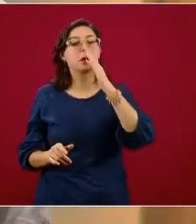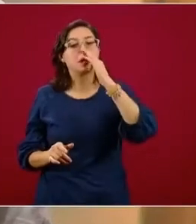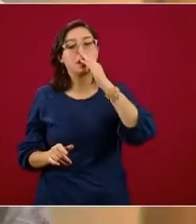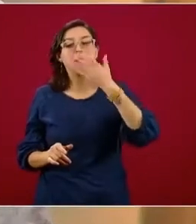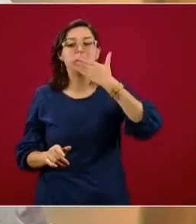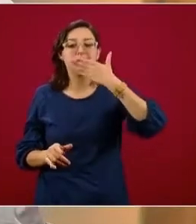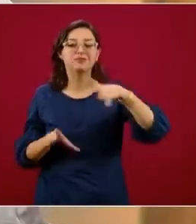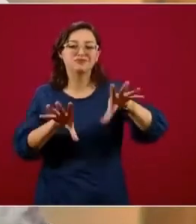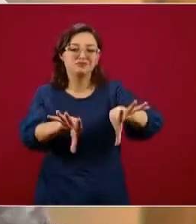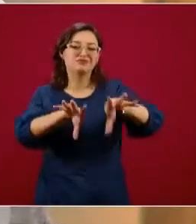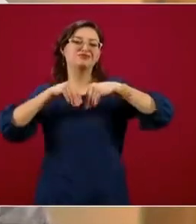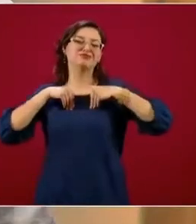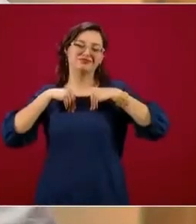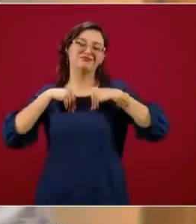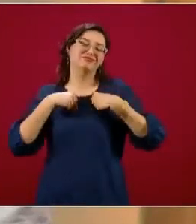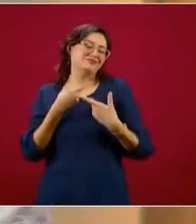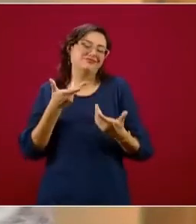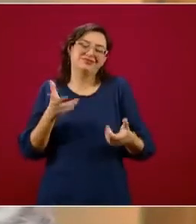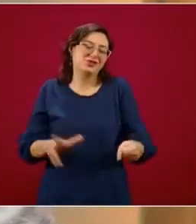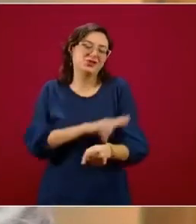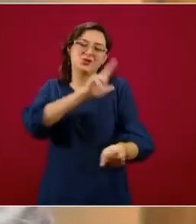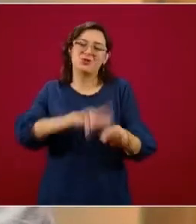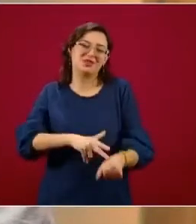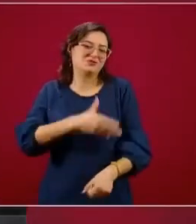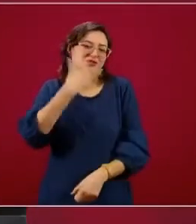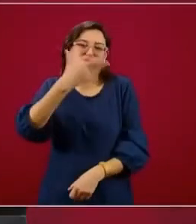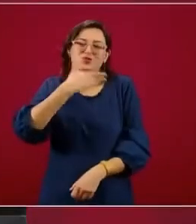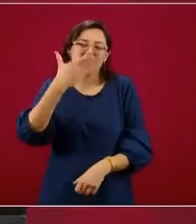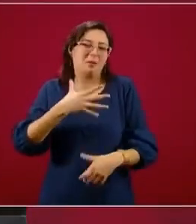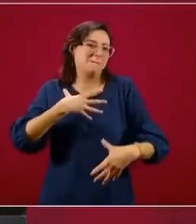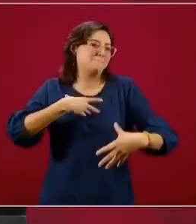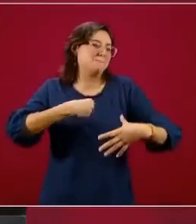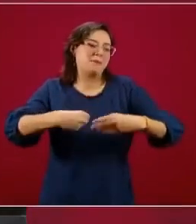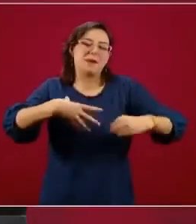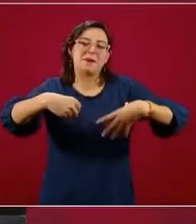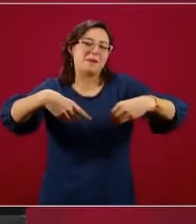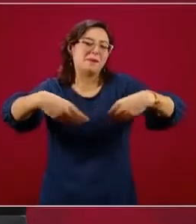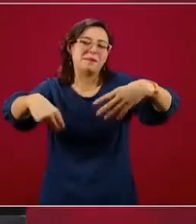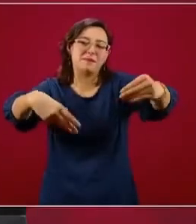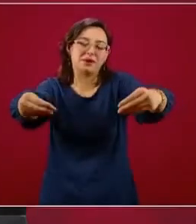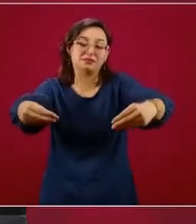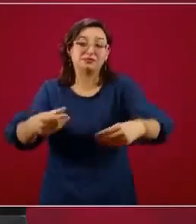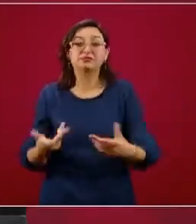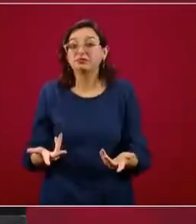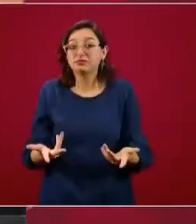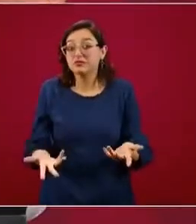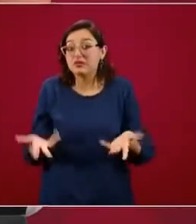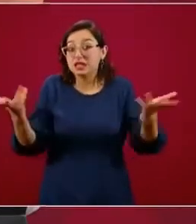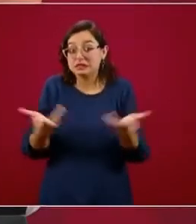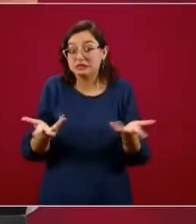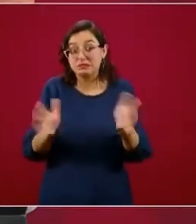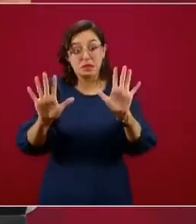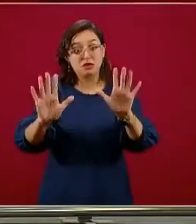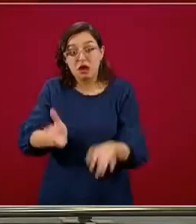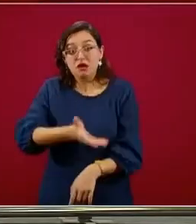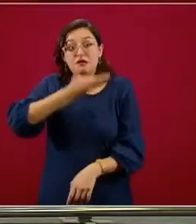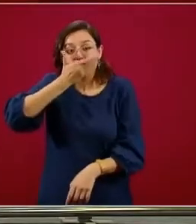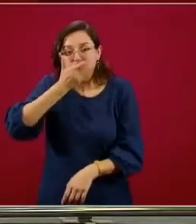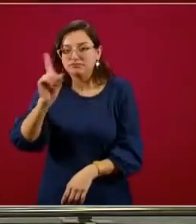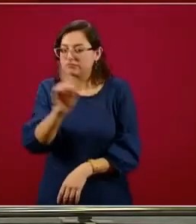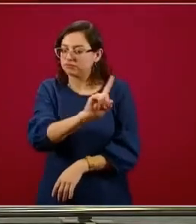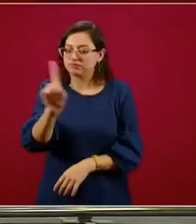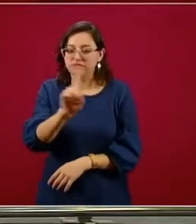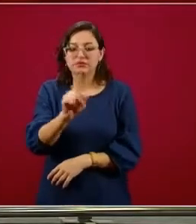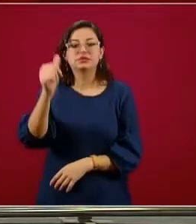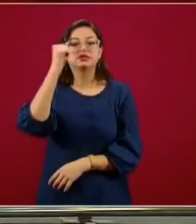nariz o se toca la boca y es un medio bastante eficiente de contagio. ¿Qué hay que hacer? Evitar el uso de las manos,